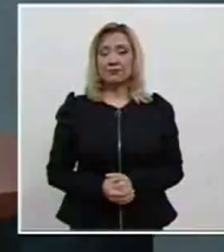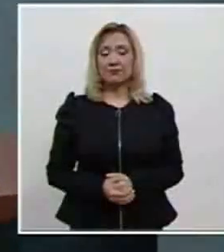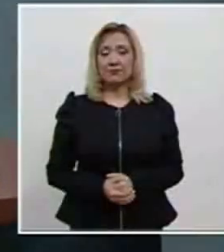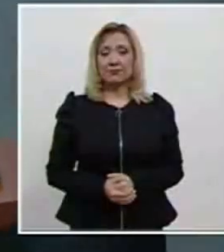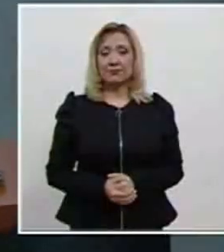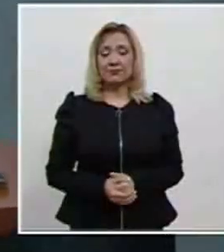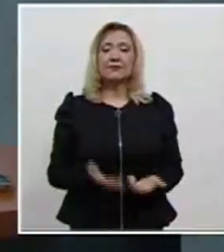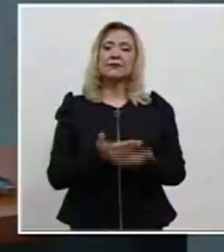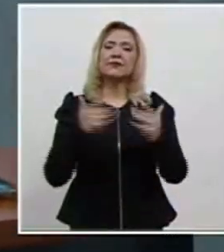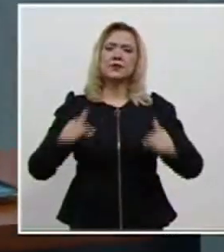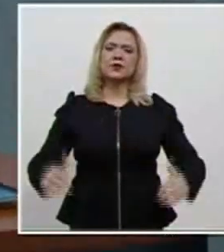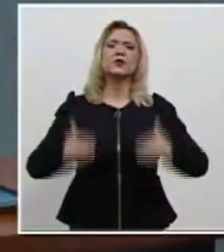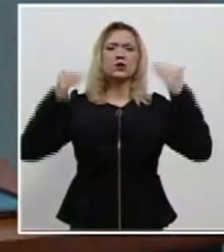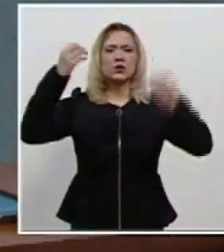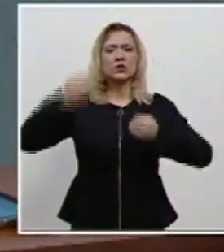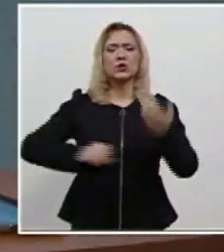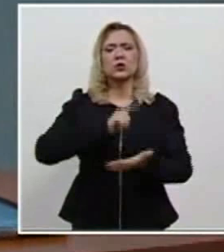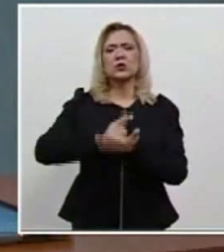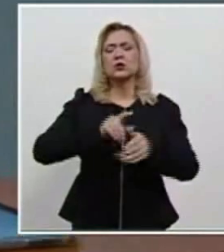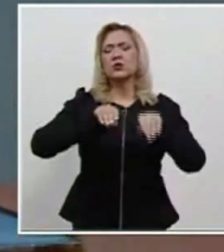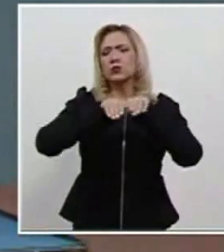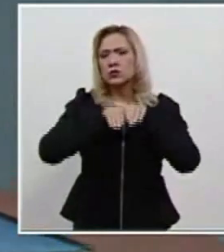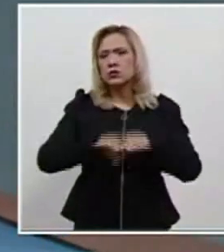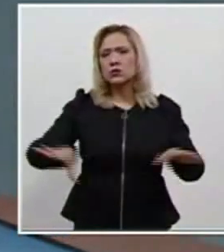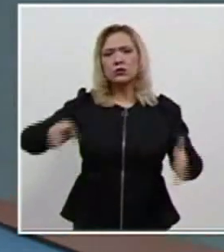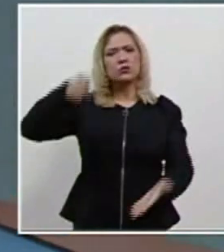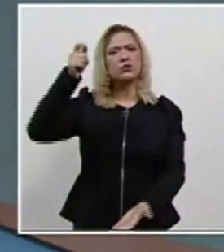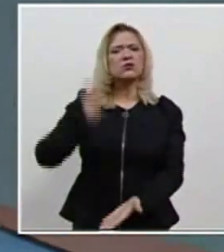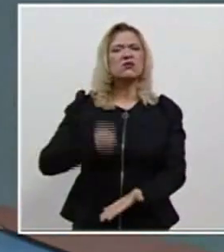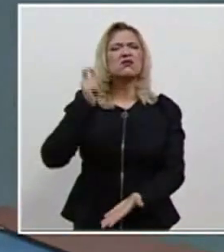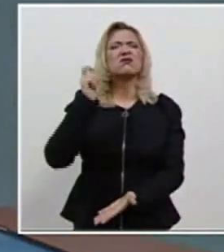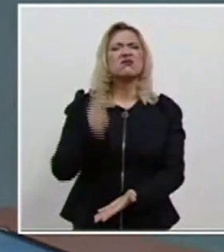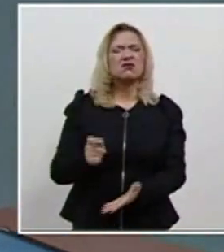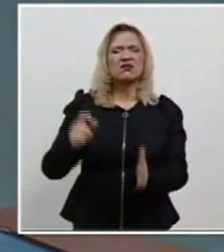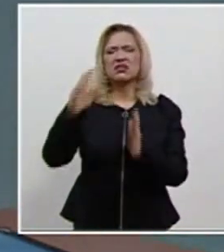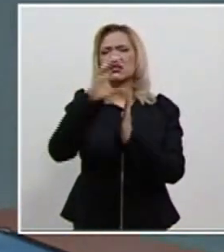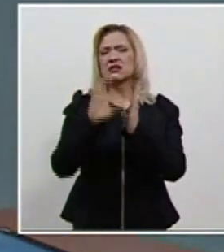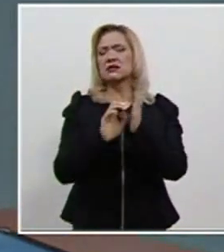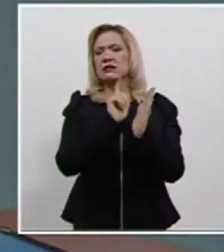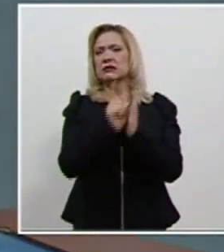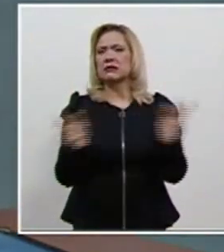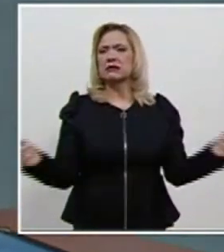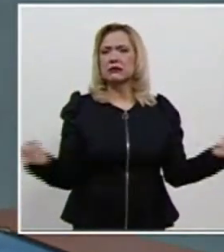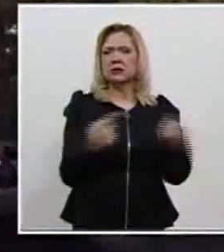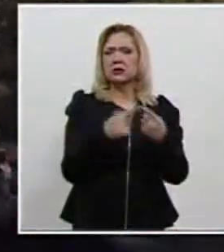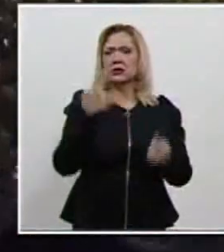La Suprema Corte publicó la sentencia del Pleno en la acción de inconstitucionalidad